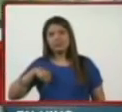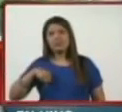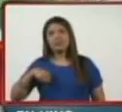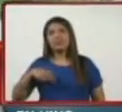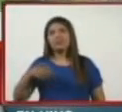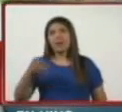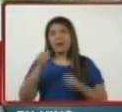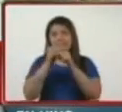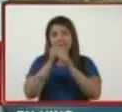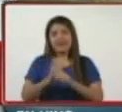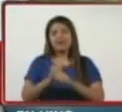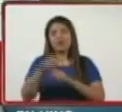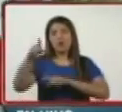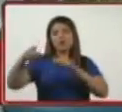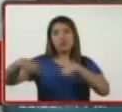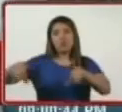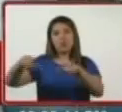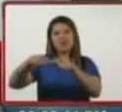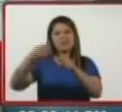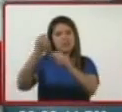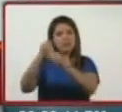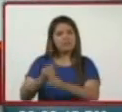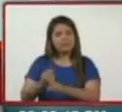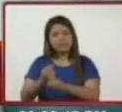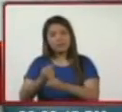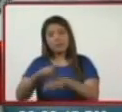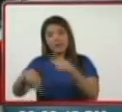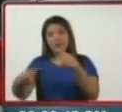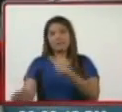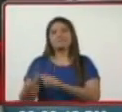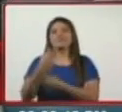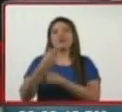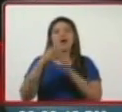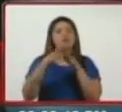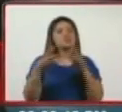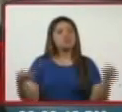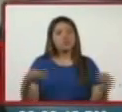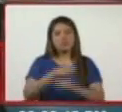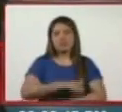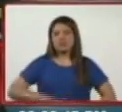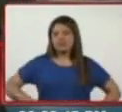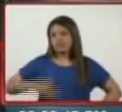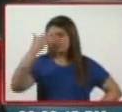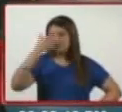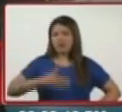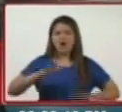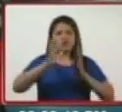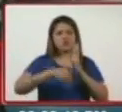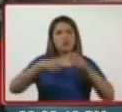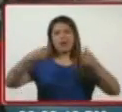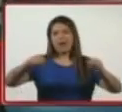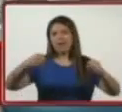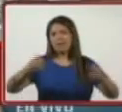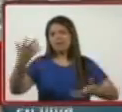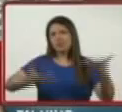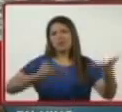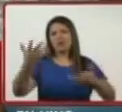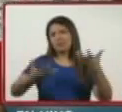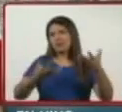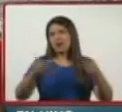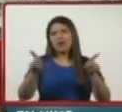lugares, nos están esperando para atacarnos a nuestros efectivos, quitarles las motos, incendiarlos. El